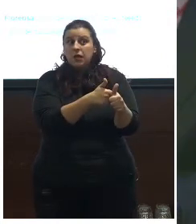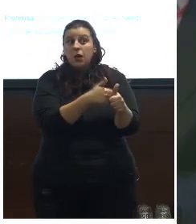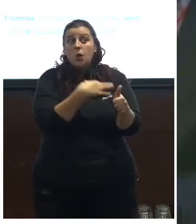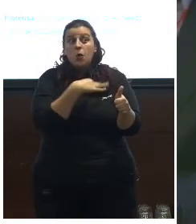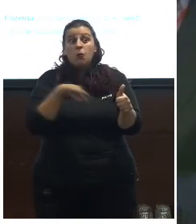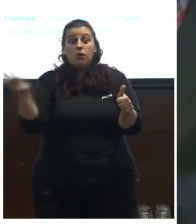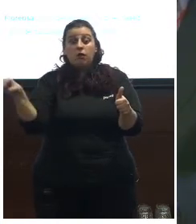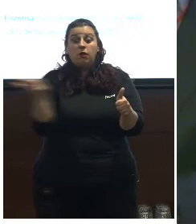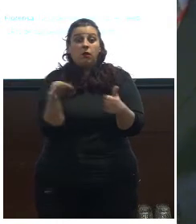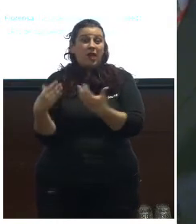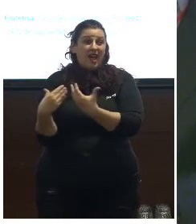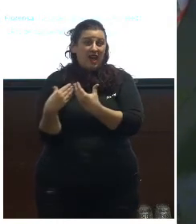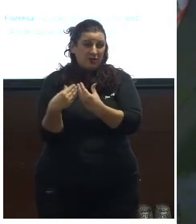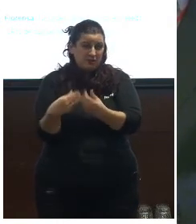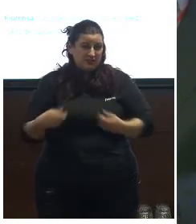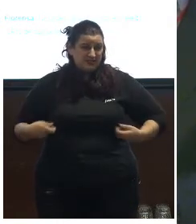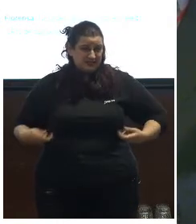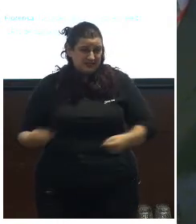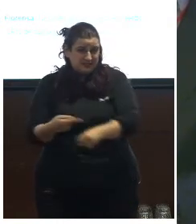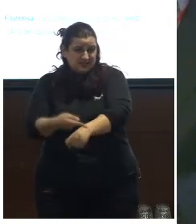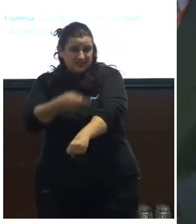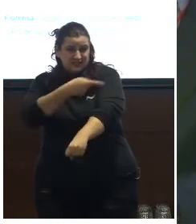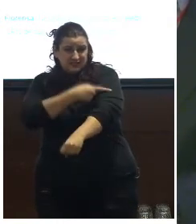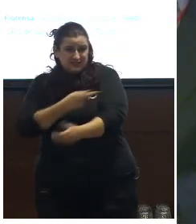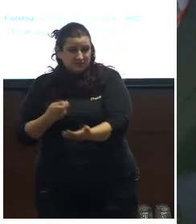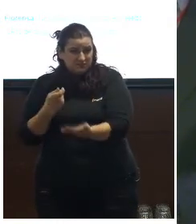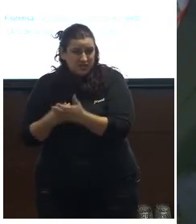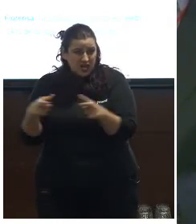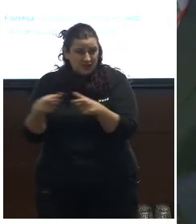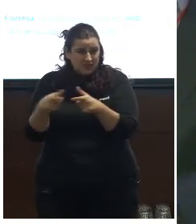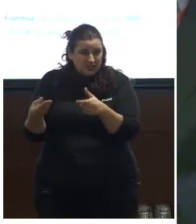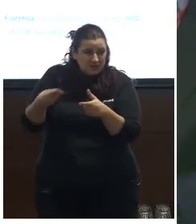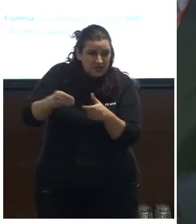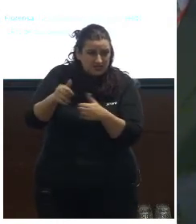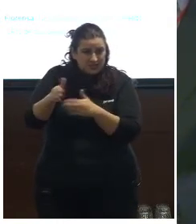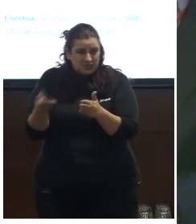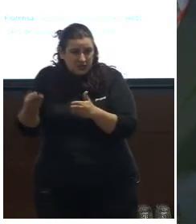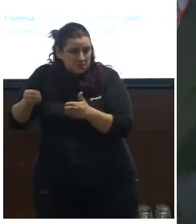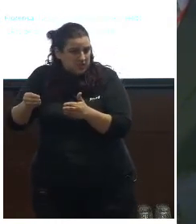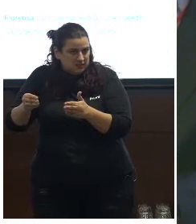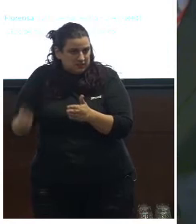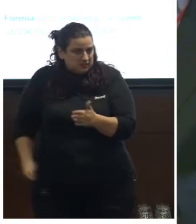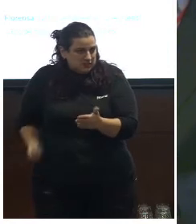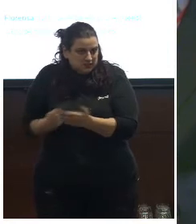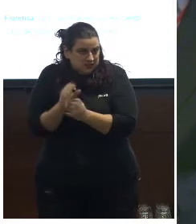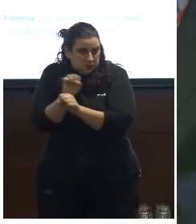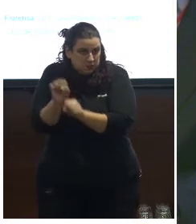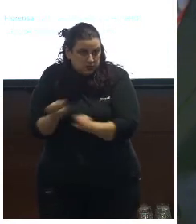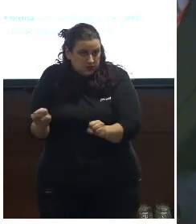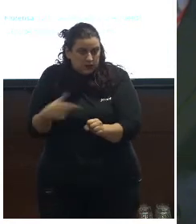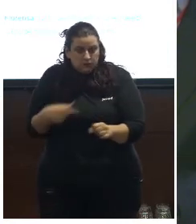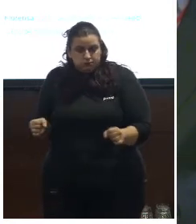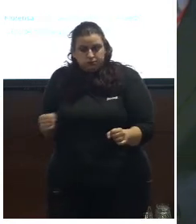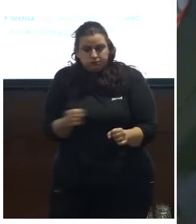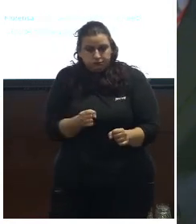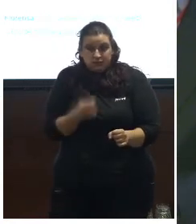origen, con todo sobrecoste que eso significa de un billete más, una habitación más, o bien sin ayuda